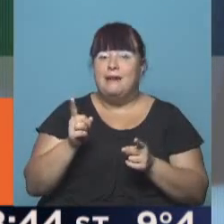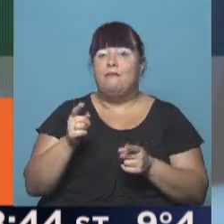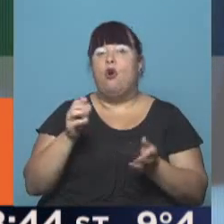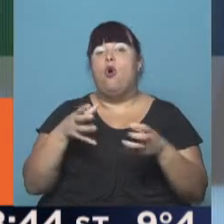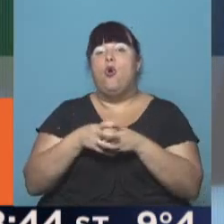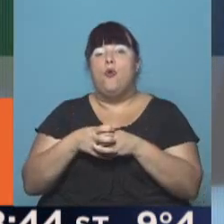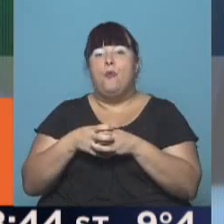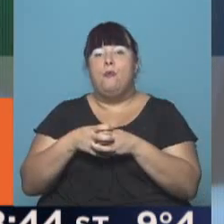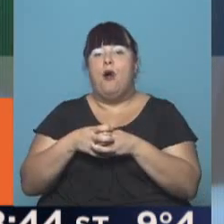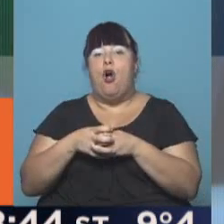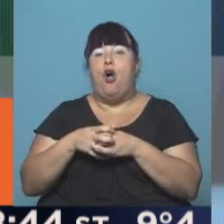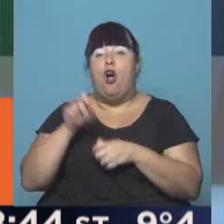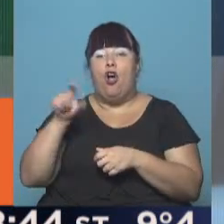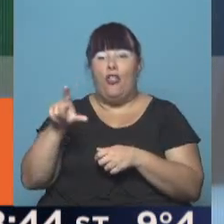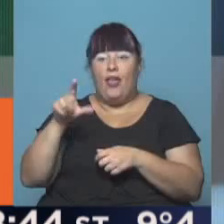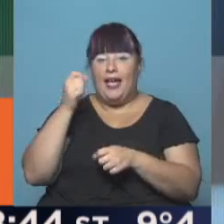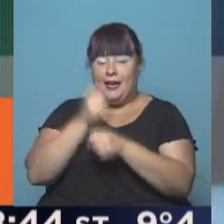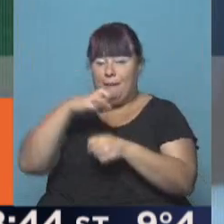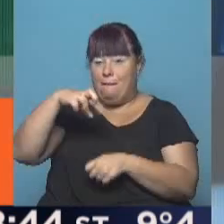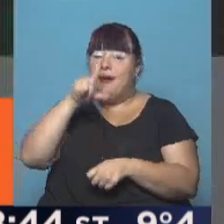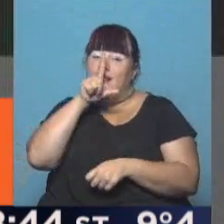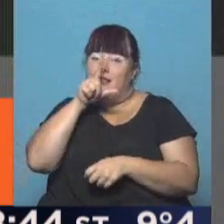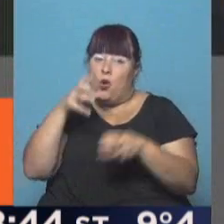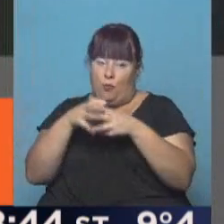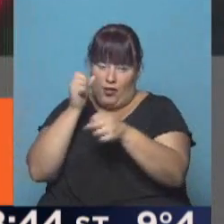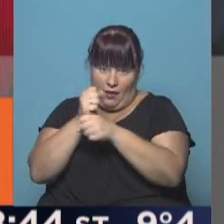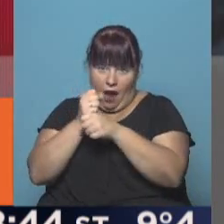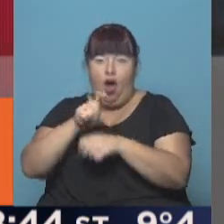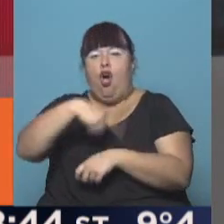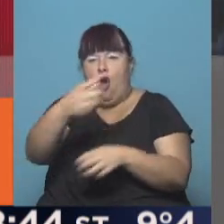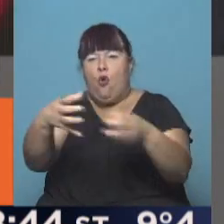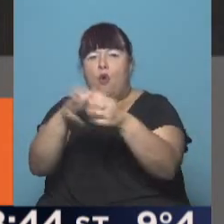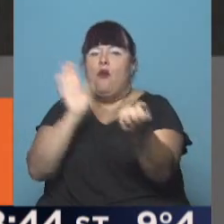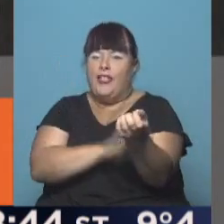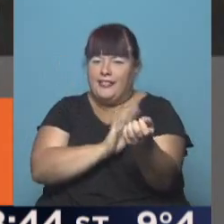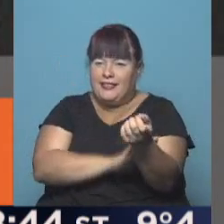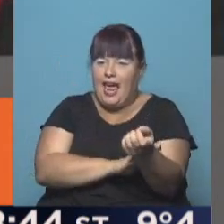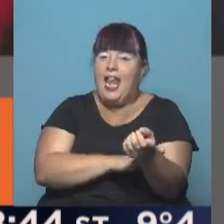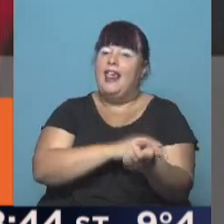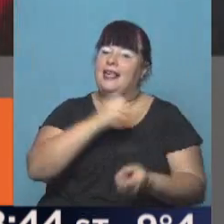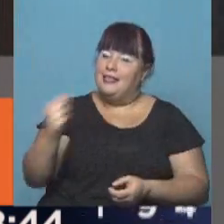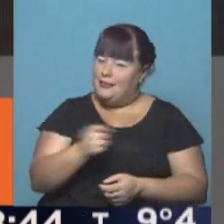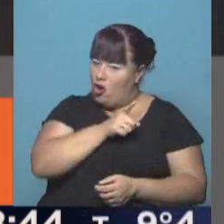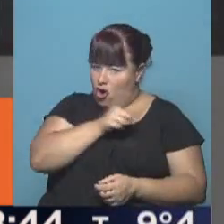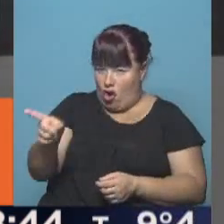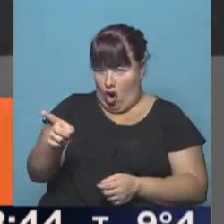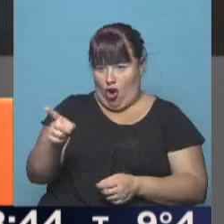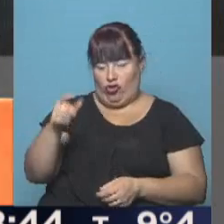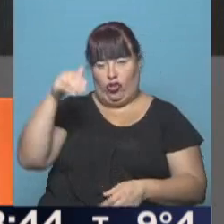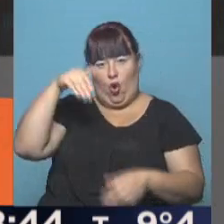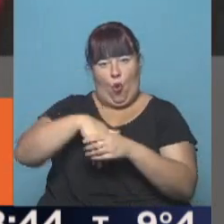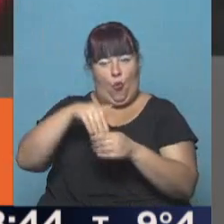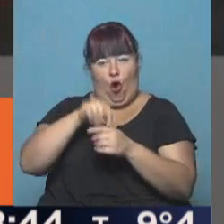del Partido de los Trabajadores y otros partidos de izquierda, se oponen a la